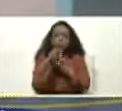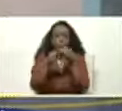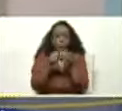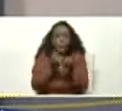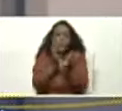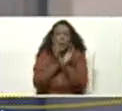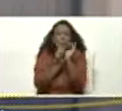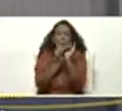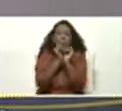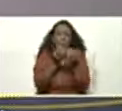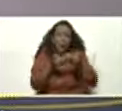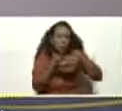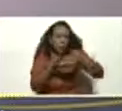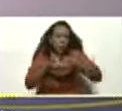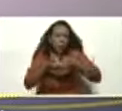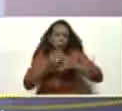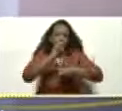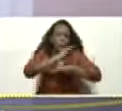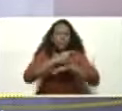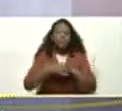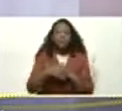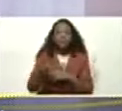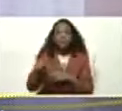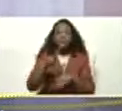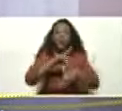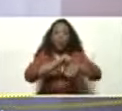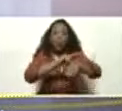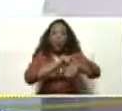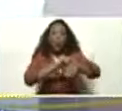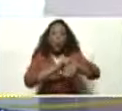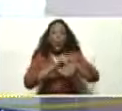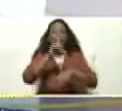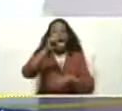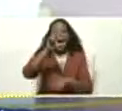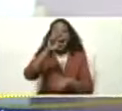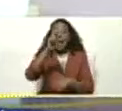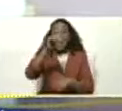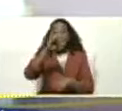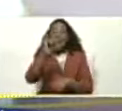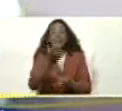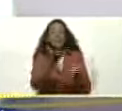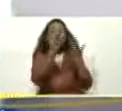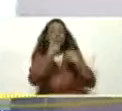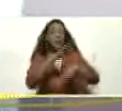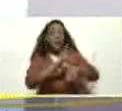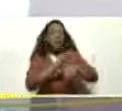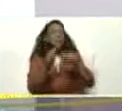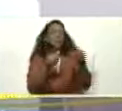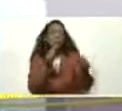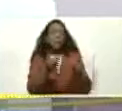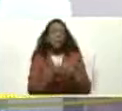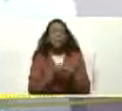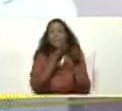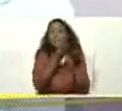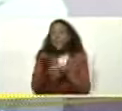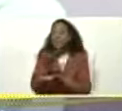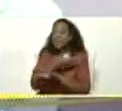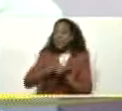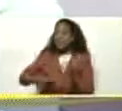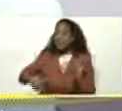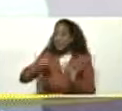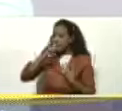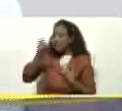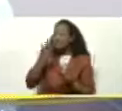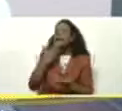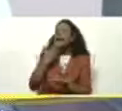aquí está la doora la doctora len Qué nos puede decir doctora bienvenido presidente comandante